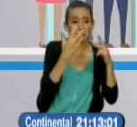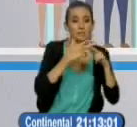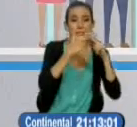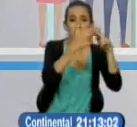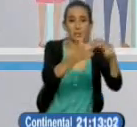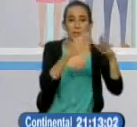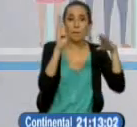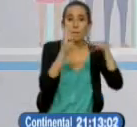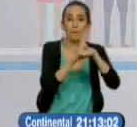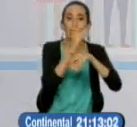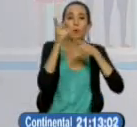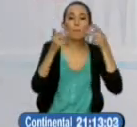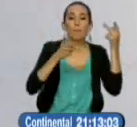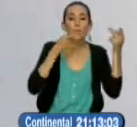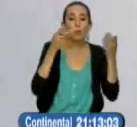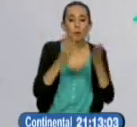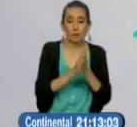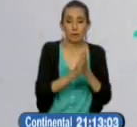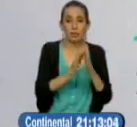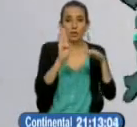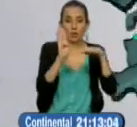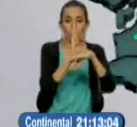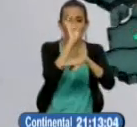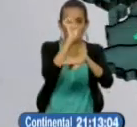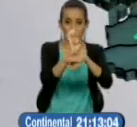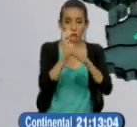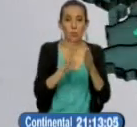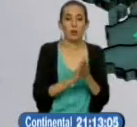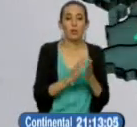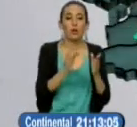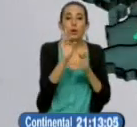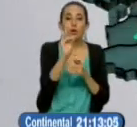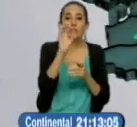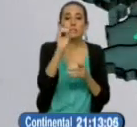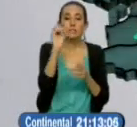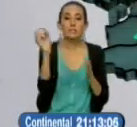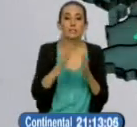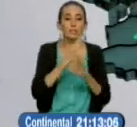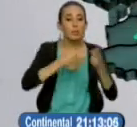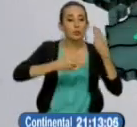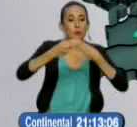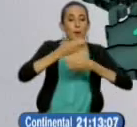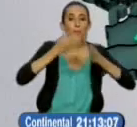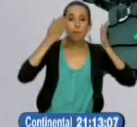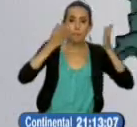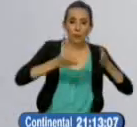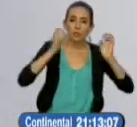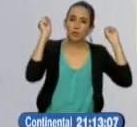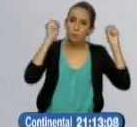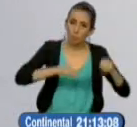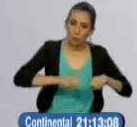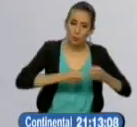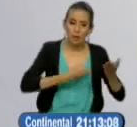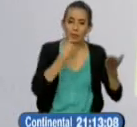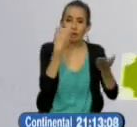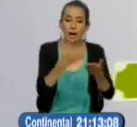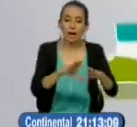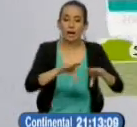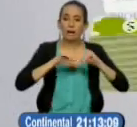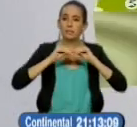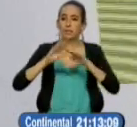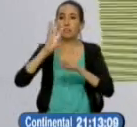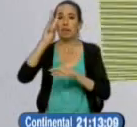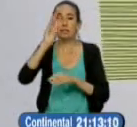del Pueblo es que a través de las 170 oficinas del Ban Ecuador, los emprendedores individuales puedan obtener créditos que van